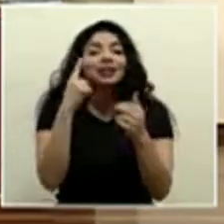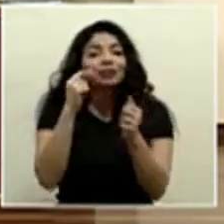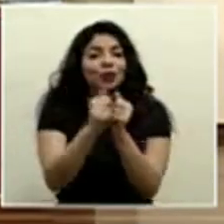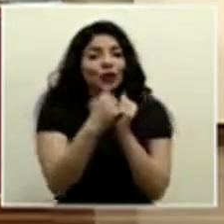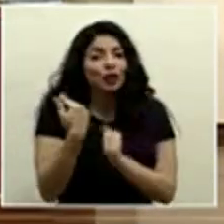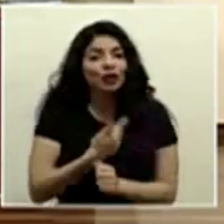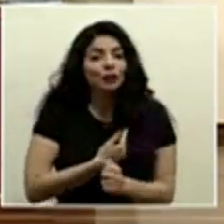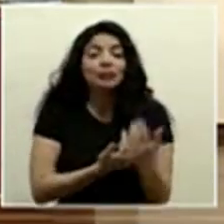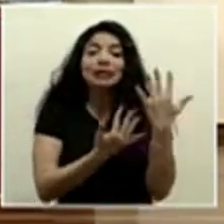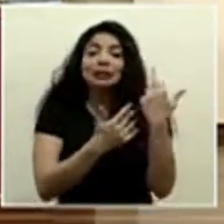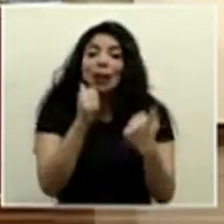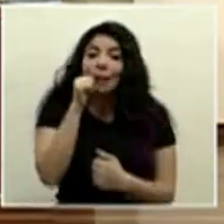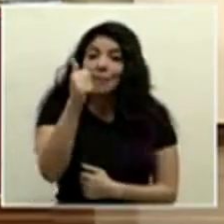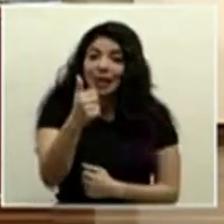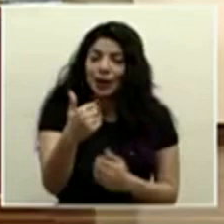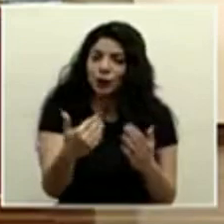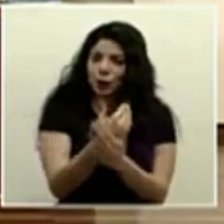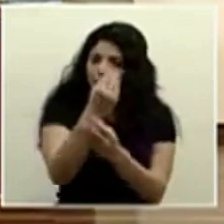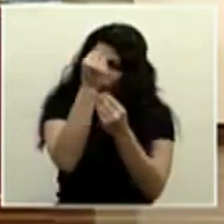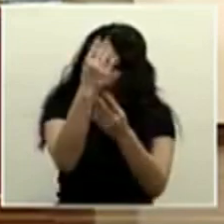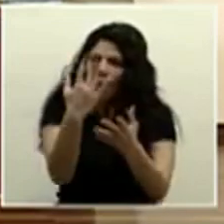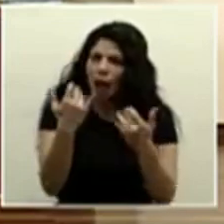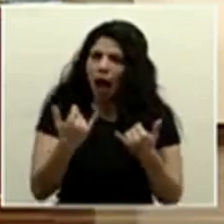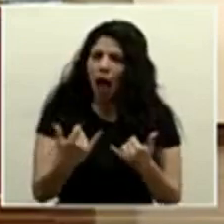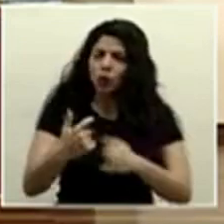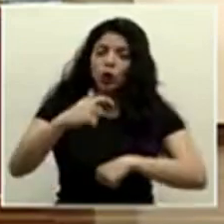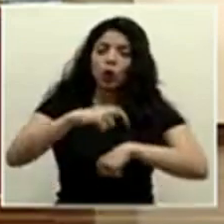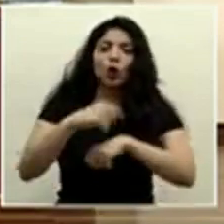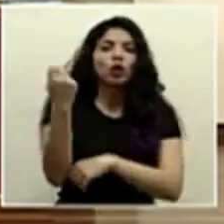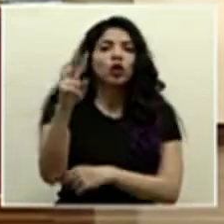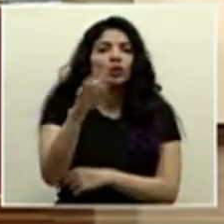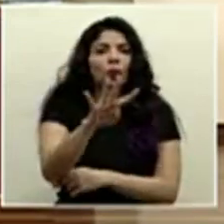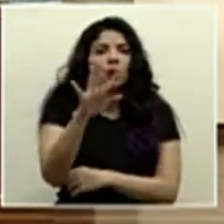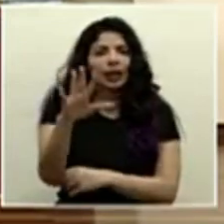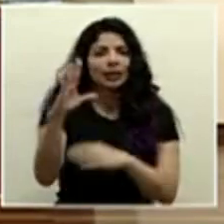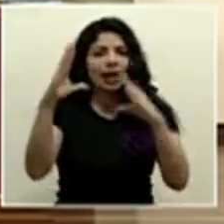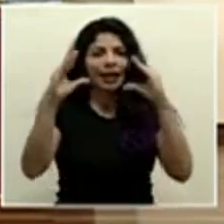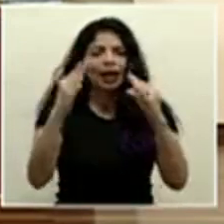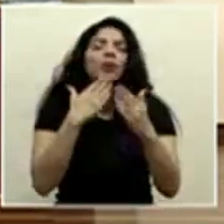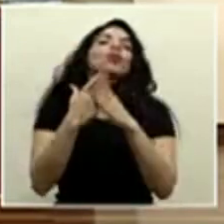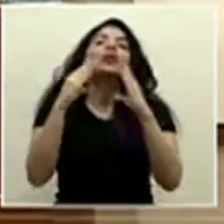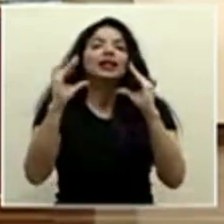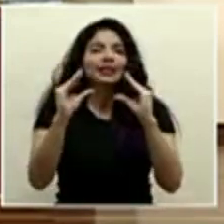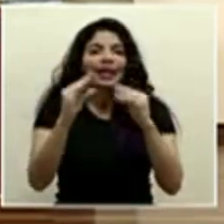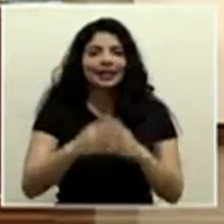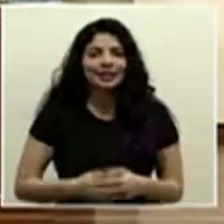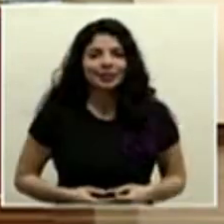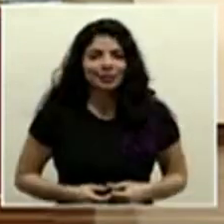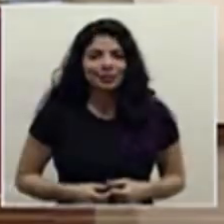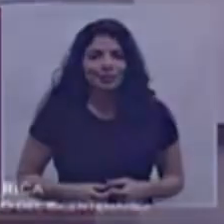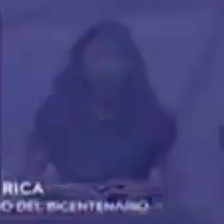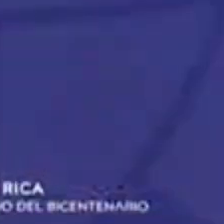acompañarnos los esperamos mañana con una nueva actualización al ser las 12 45 de la tarde muy buenas tardes